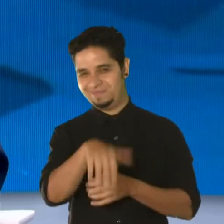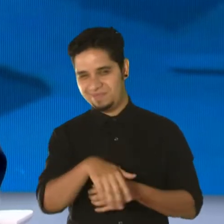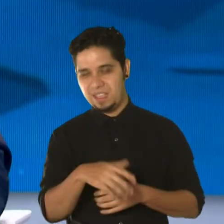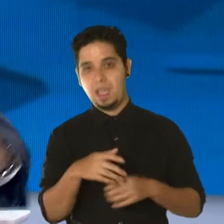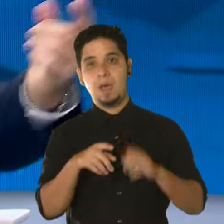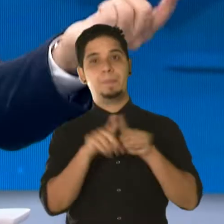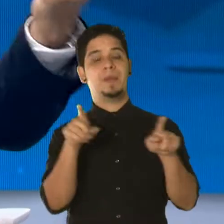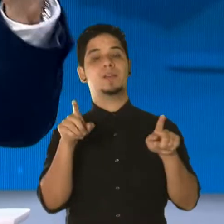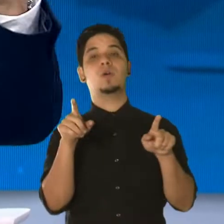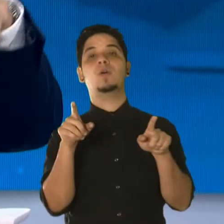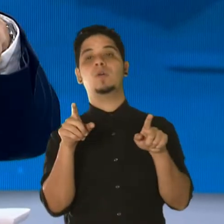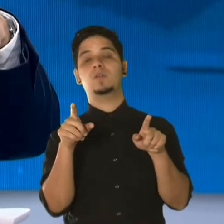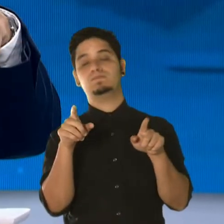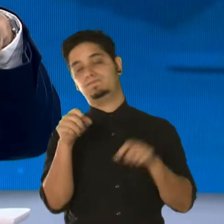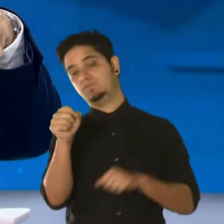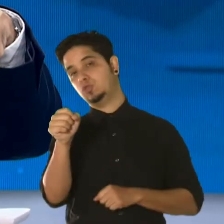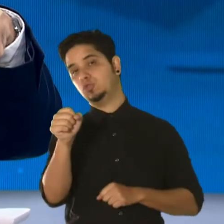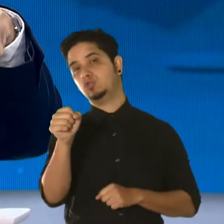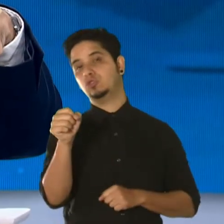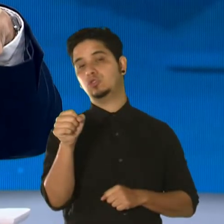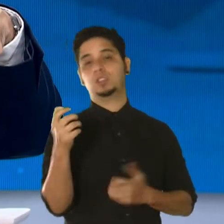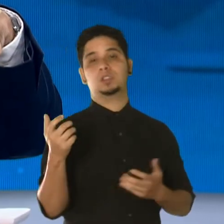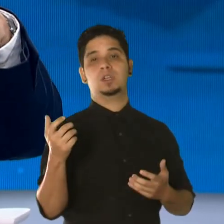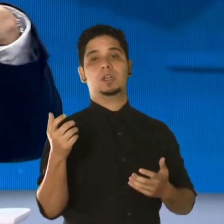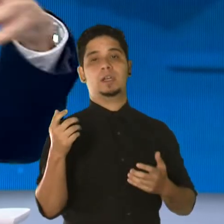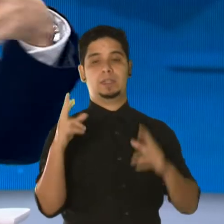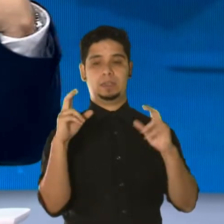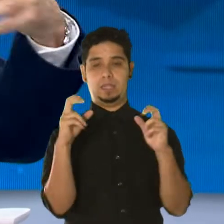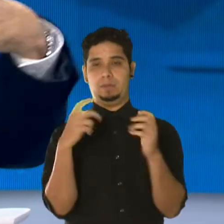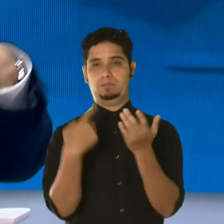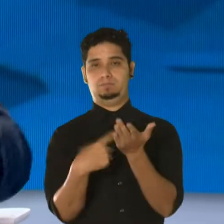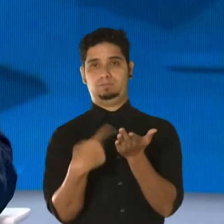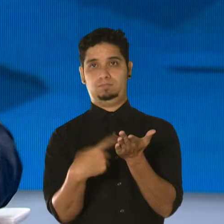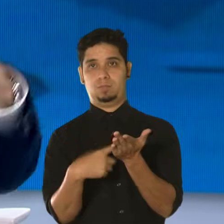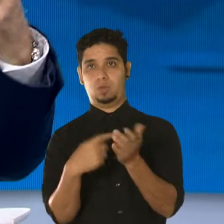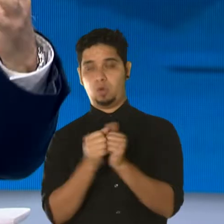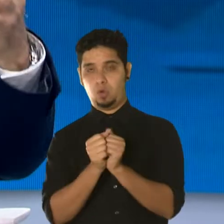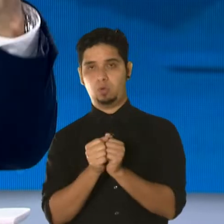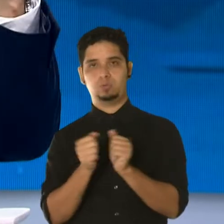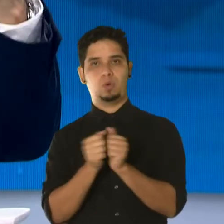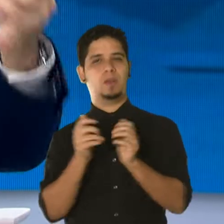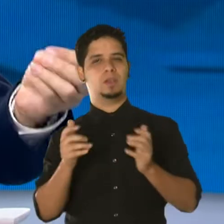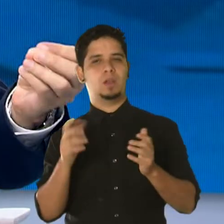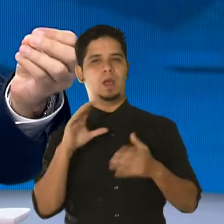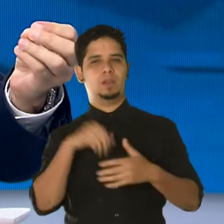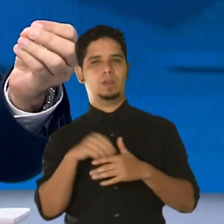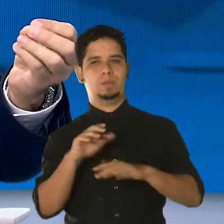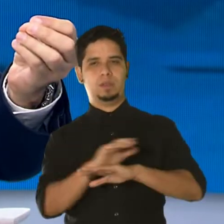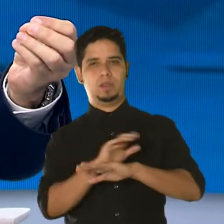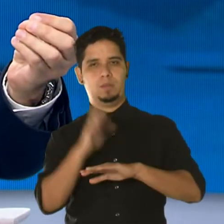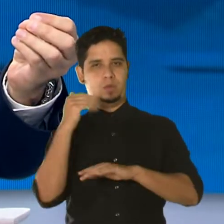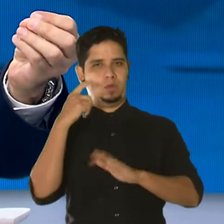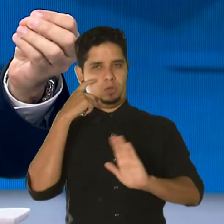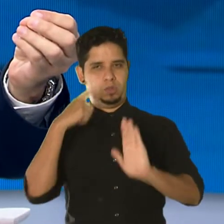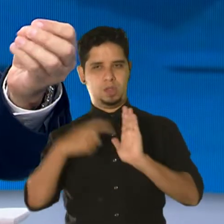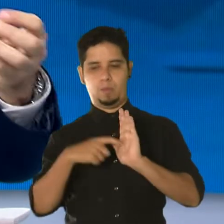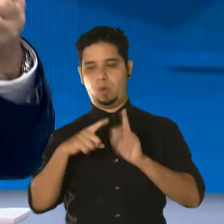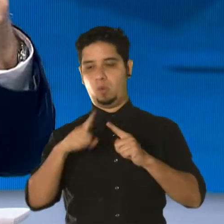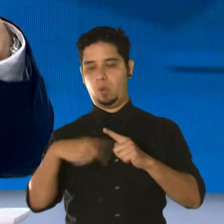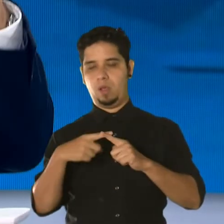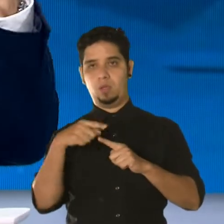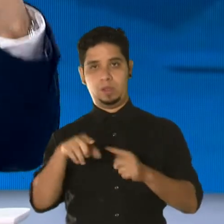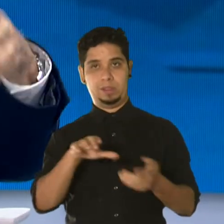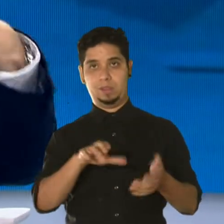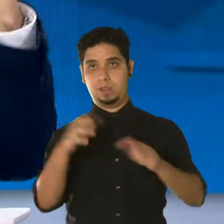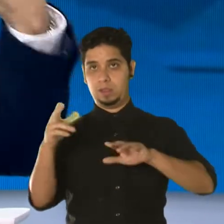sí, inclusive sé que se ha vuelto a hablar mucho de este tema con los colegas en la industria, porque y lo vimos en estos desastres naturales,